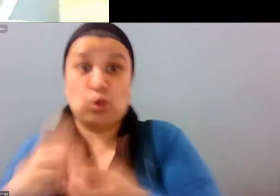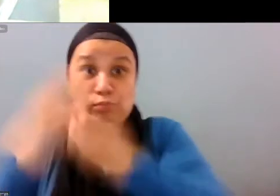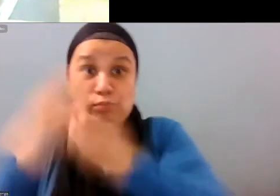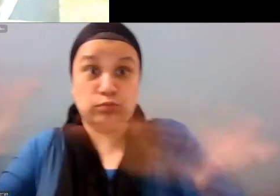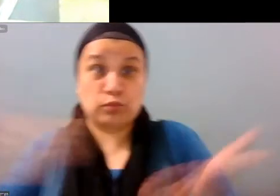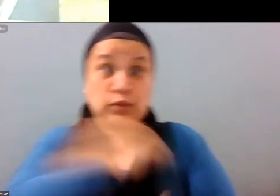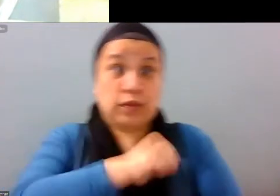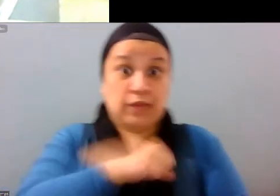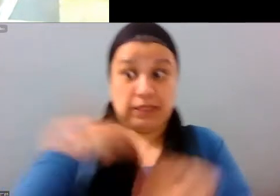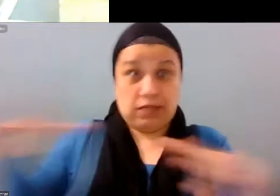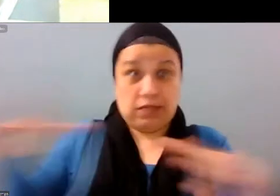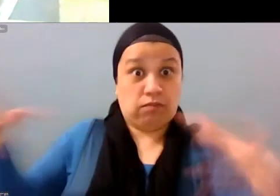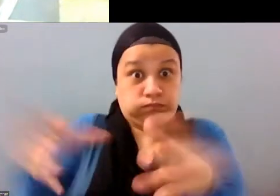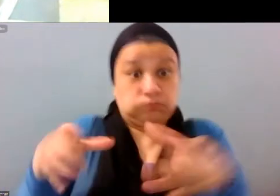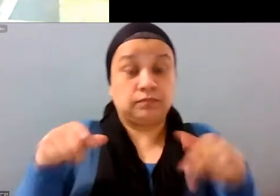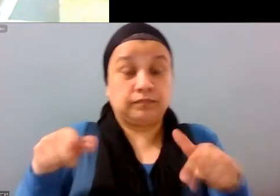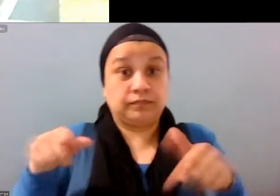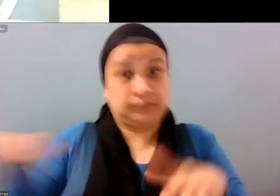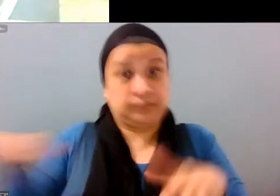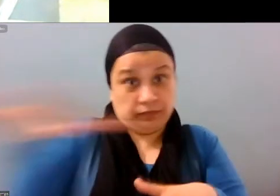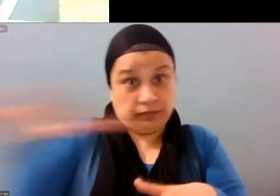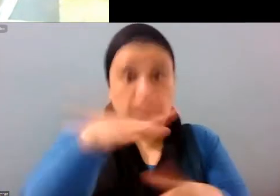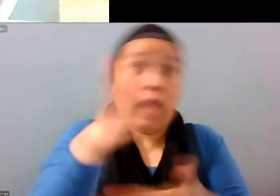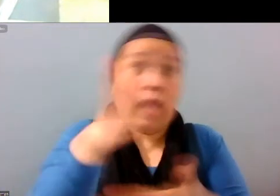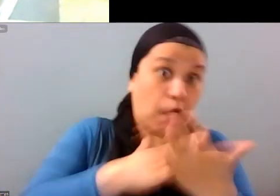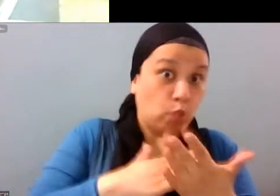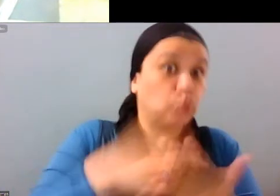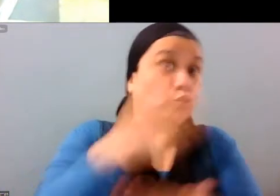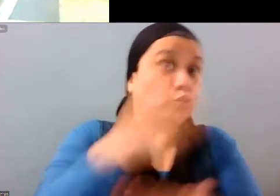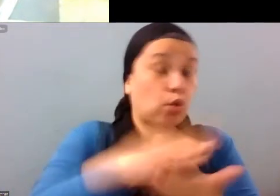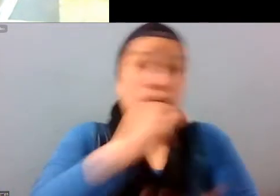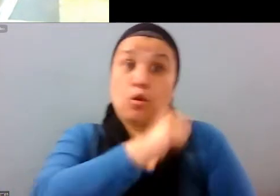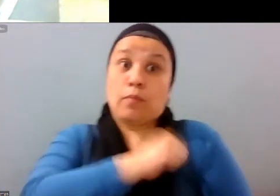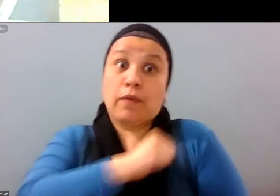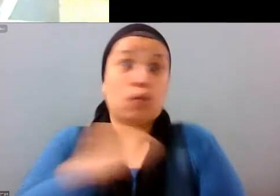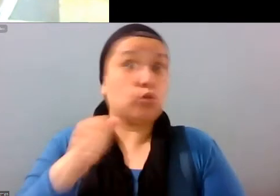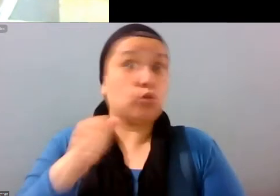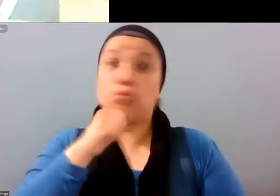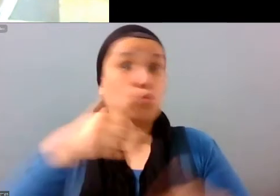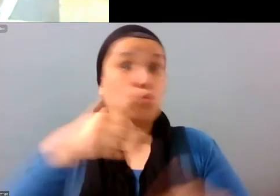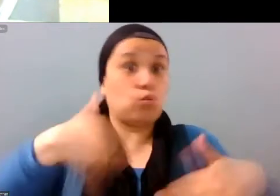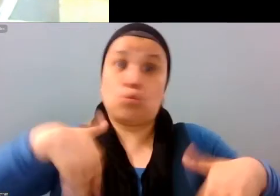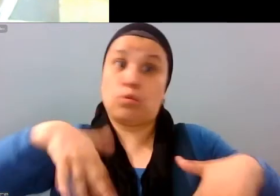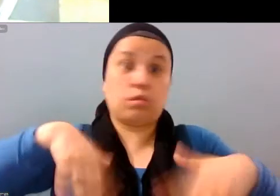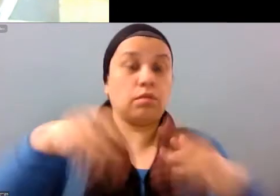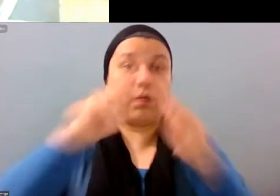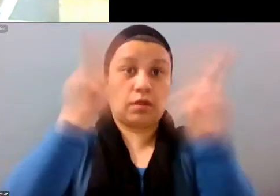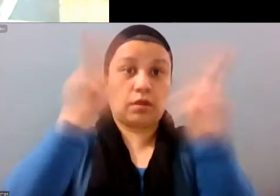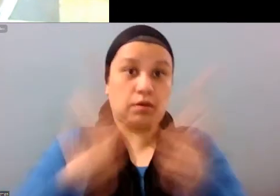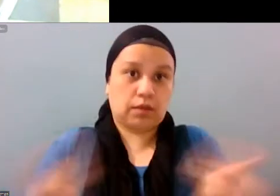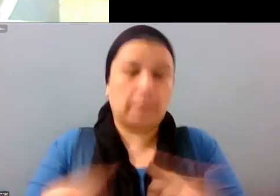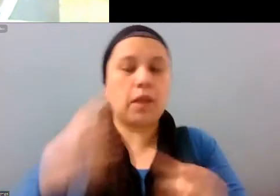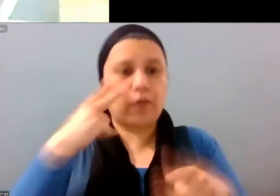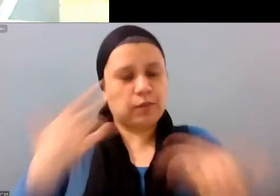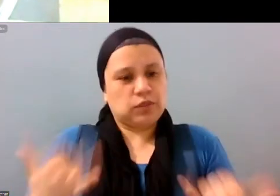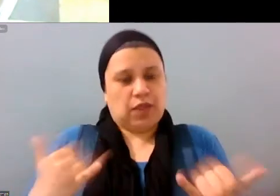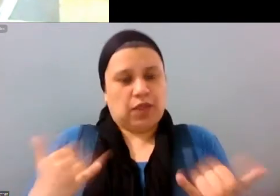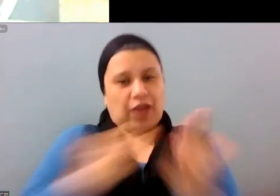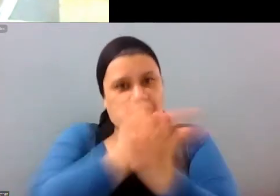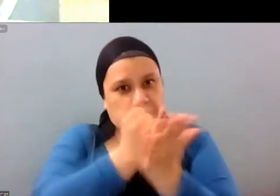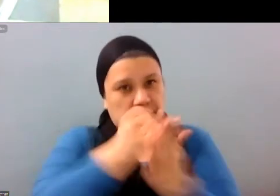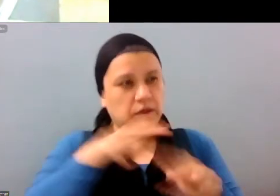de colegios privados tienen conectividad sin embargo también hemos visto un comportamiento en las investigaciones que hemos hecho